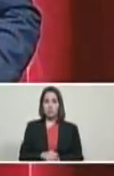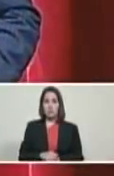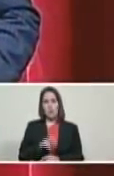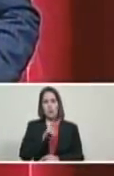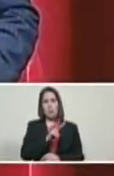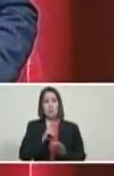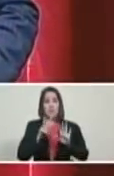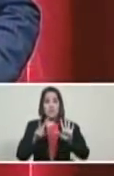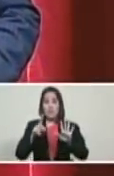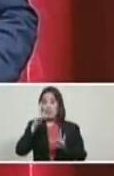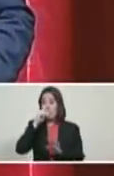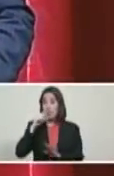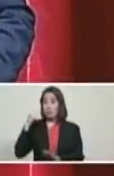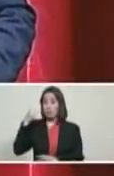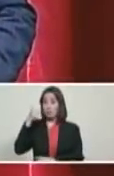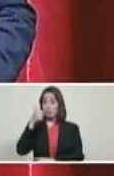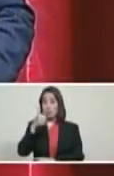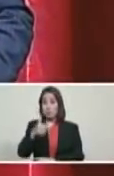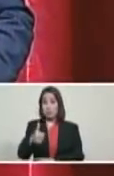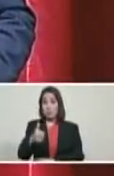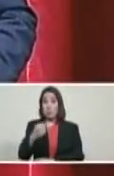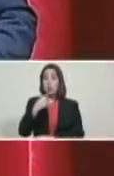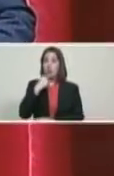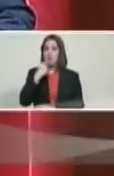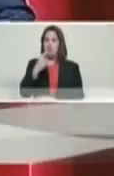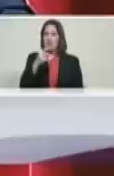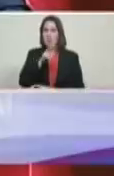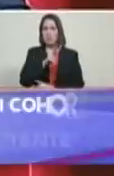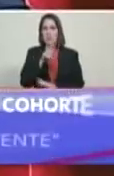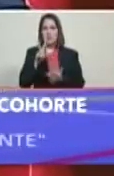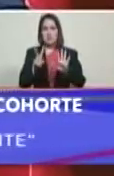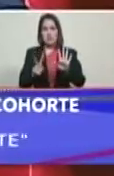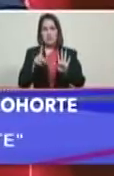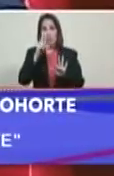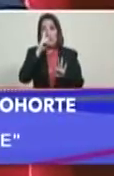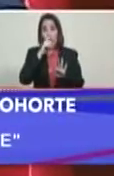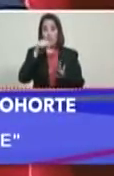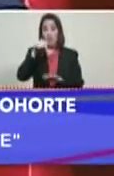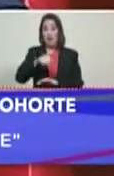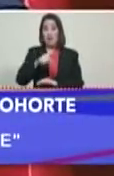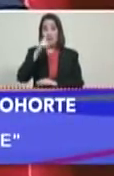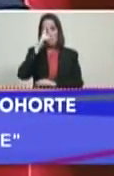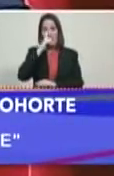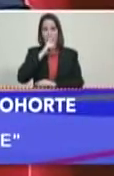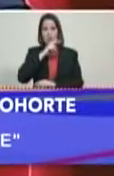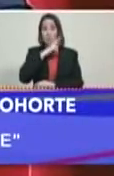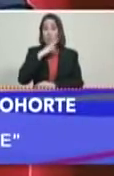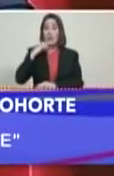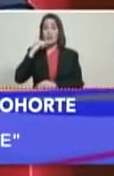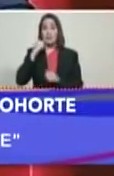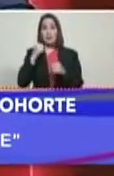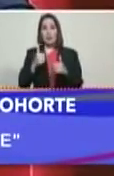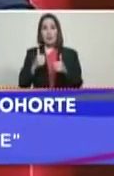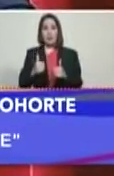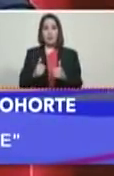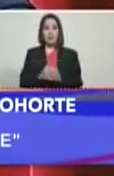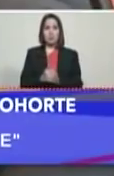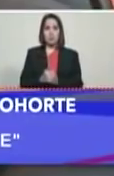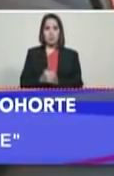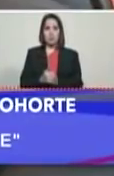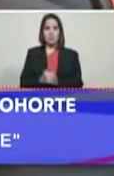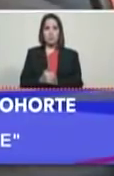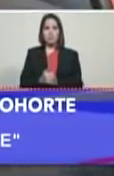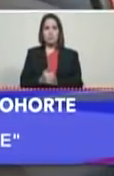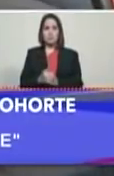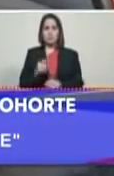27 años, pero yo diría que de los 27 años, este es el año más sabroso, la victoria más sabrosa que se ha